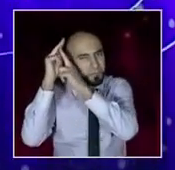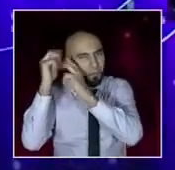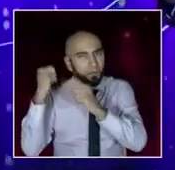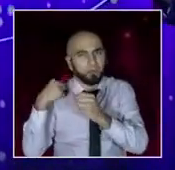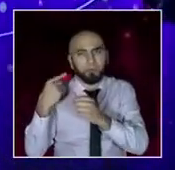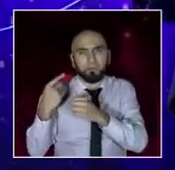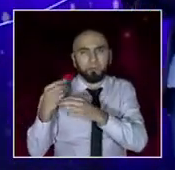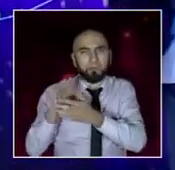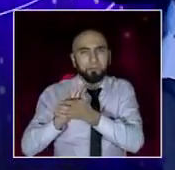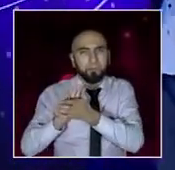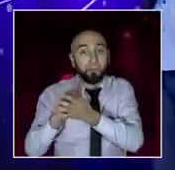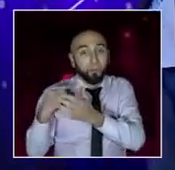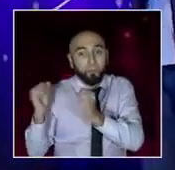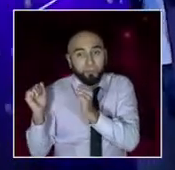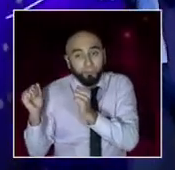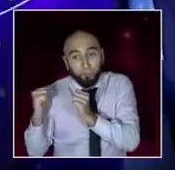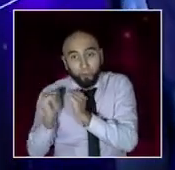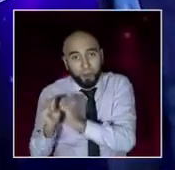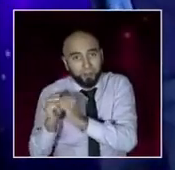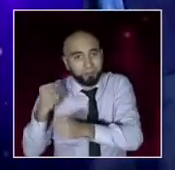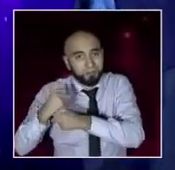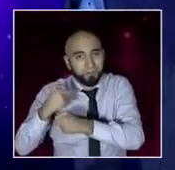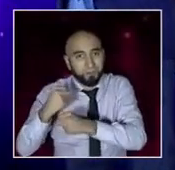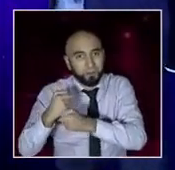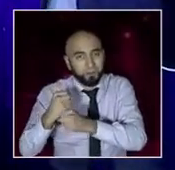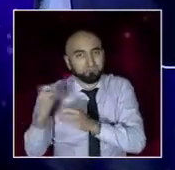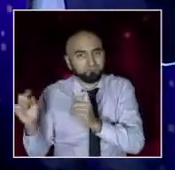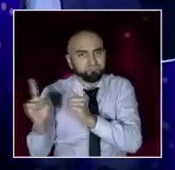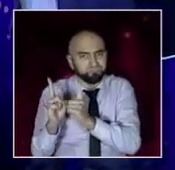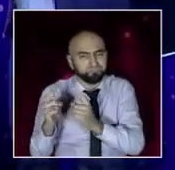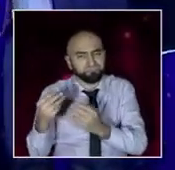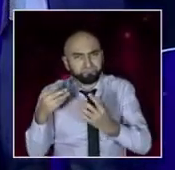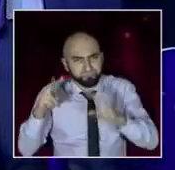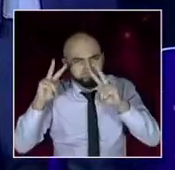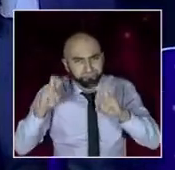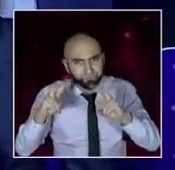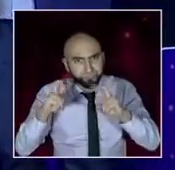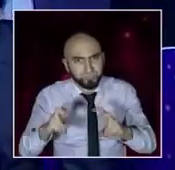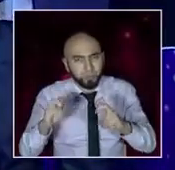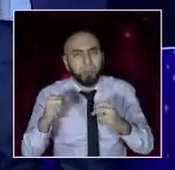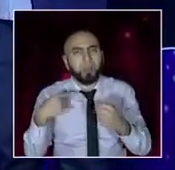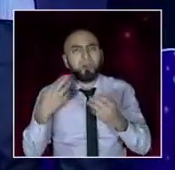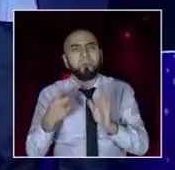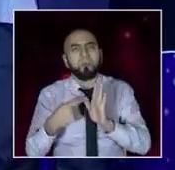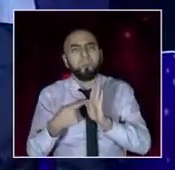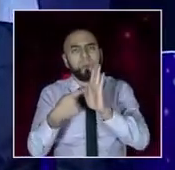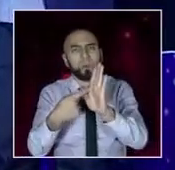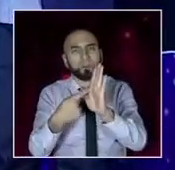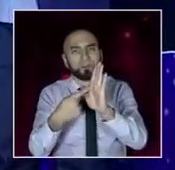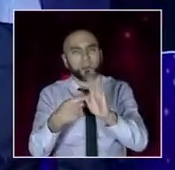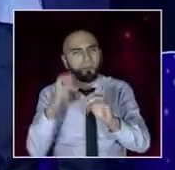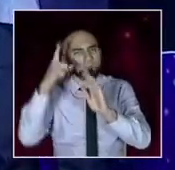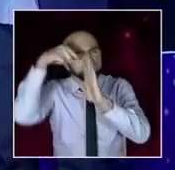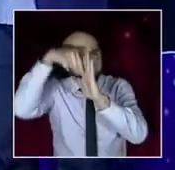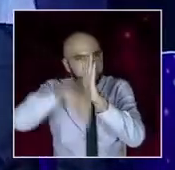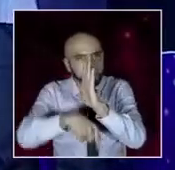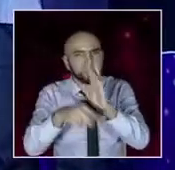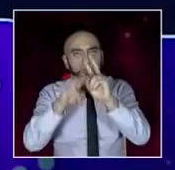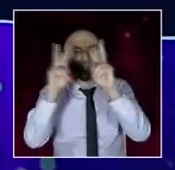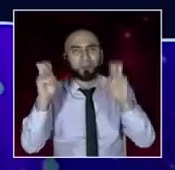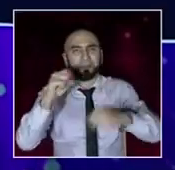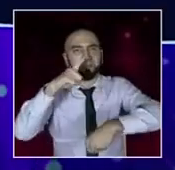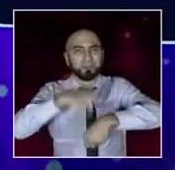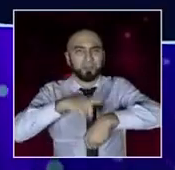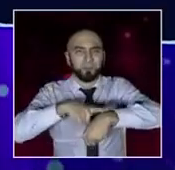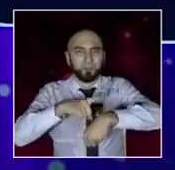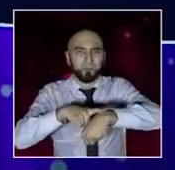colega hemos trabajado en algunas ideas que muestran la experiencia del tiempo, que puede ser una inferencia de la mejor percepción